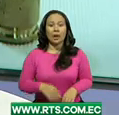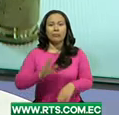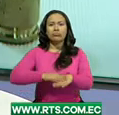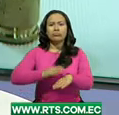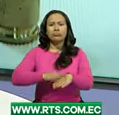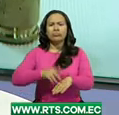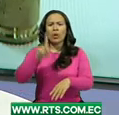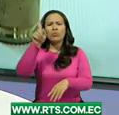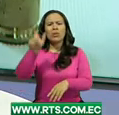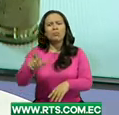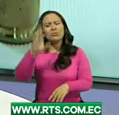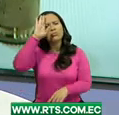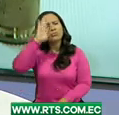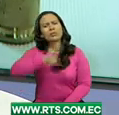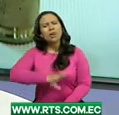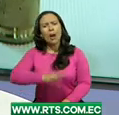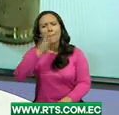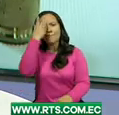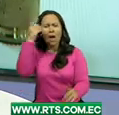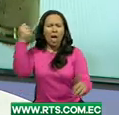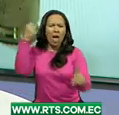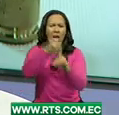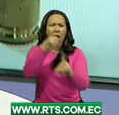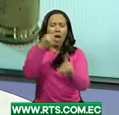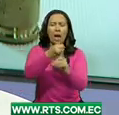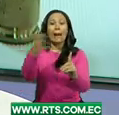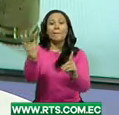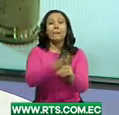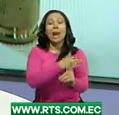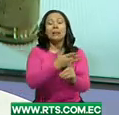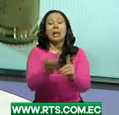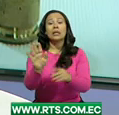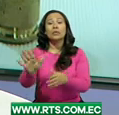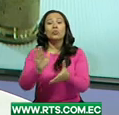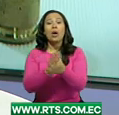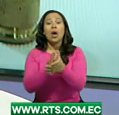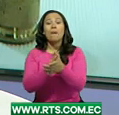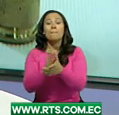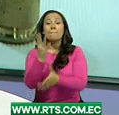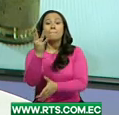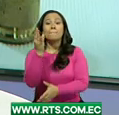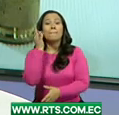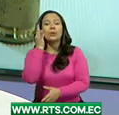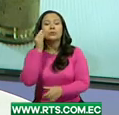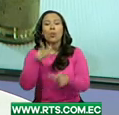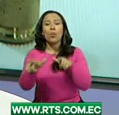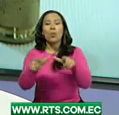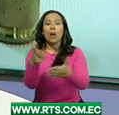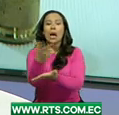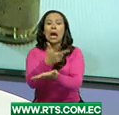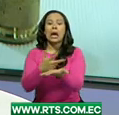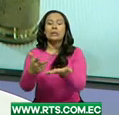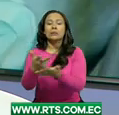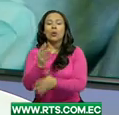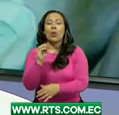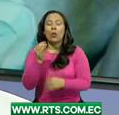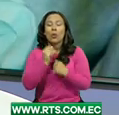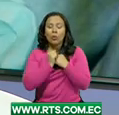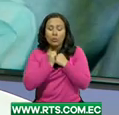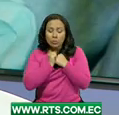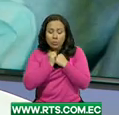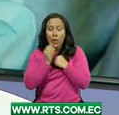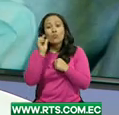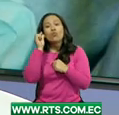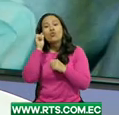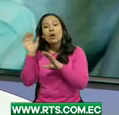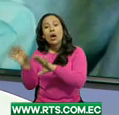Acusan a un miembro policial de propinar una brutal golpiza a su esposa en la provincia del Carchi. La joven mujer fue transferida